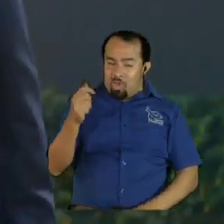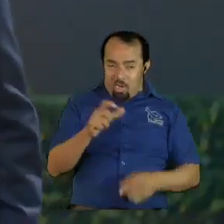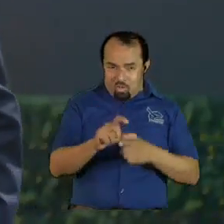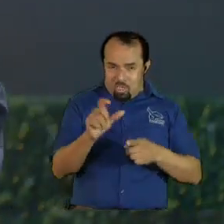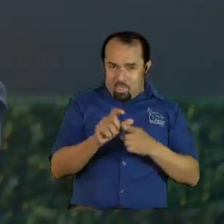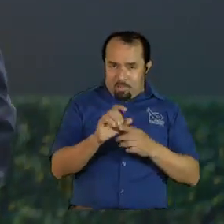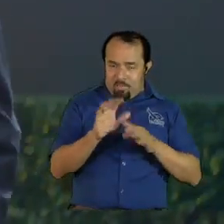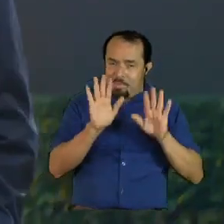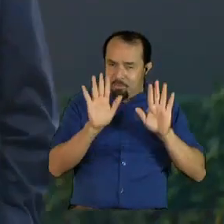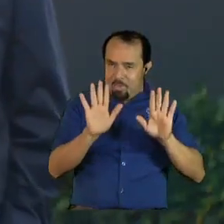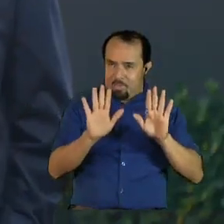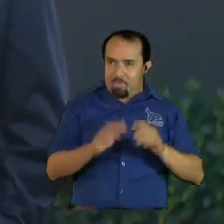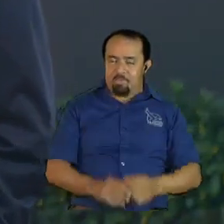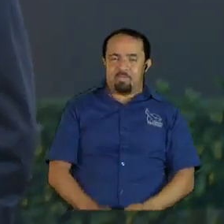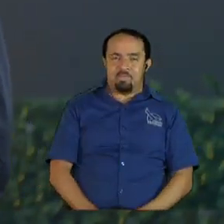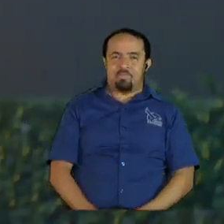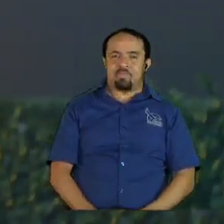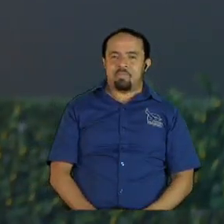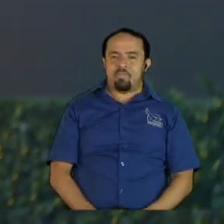solo otra cosita antes de ir.